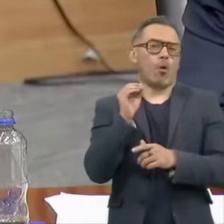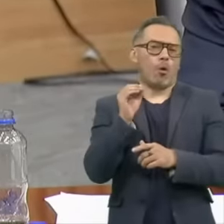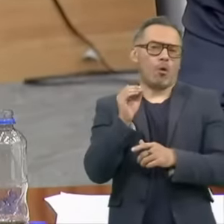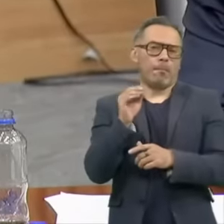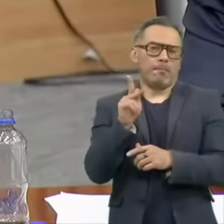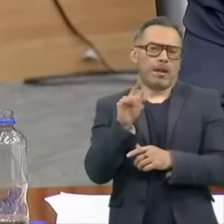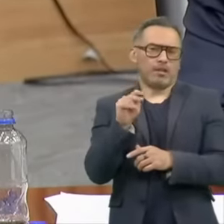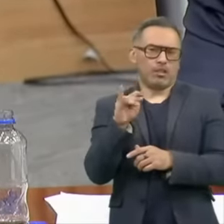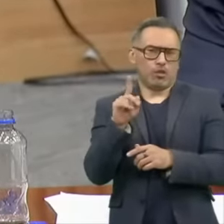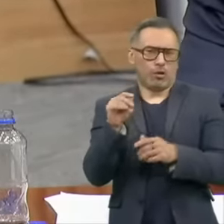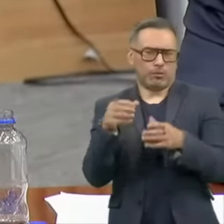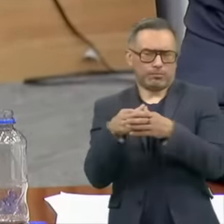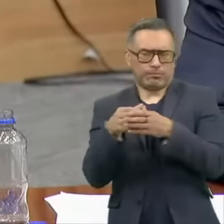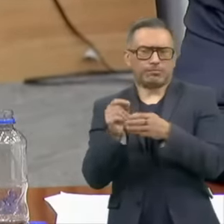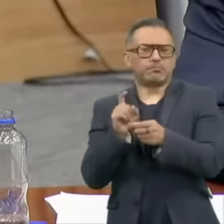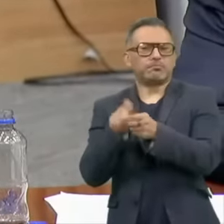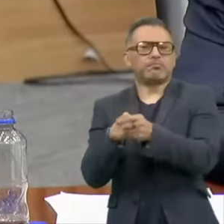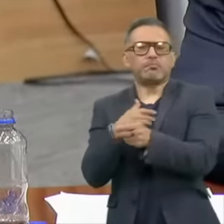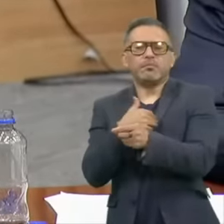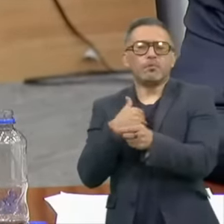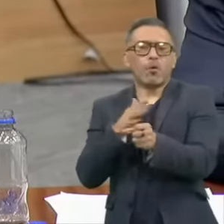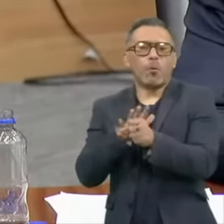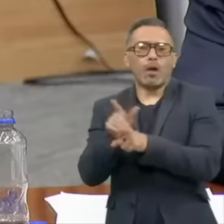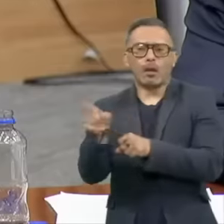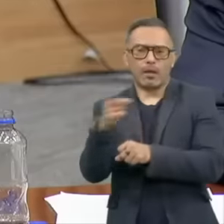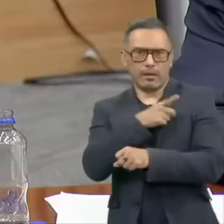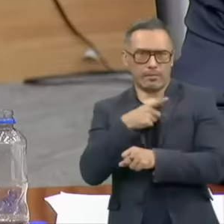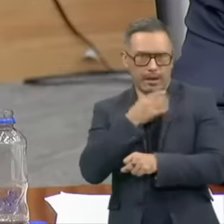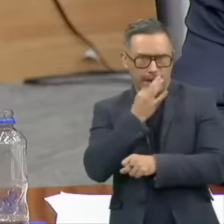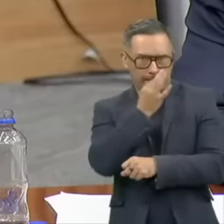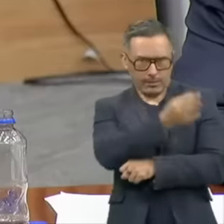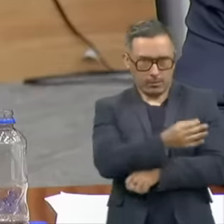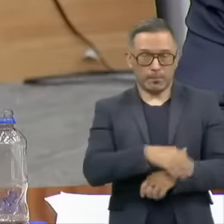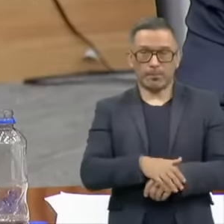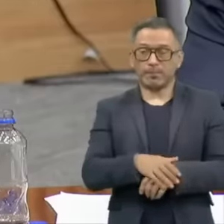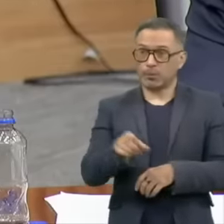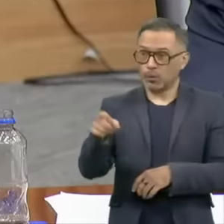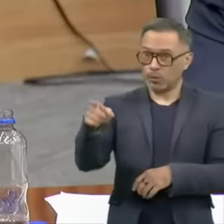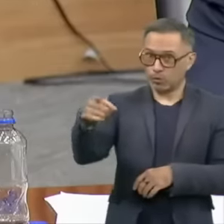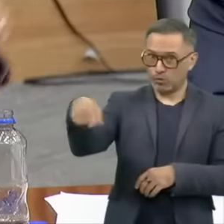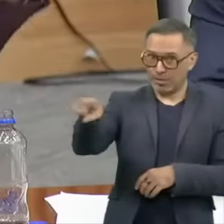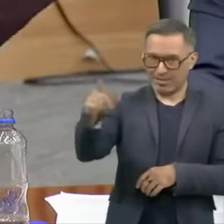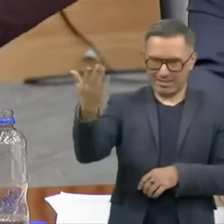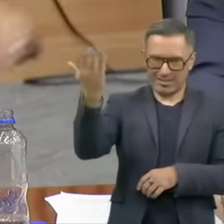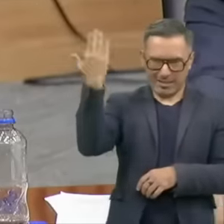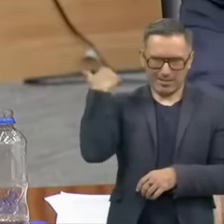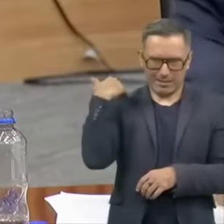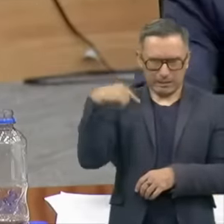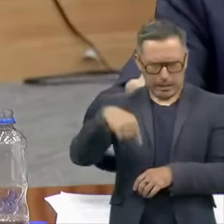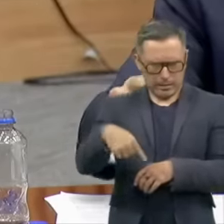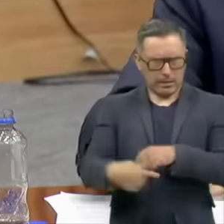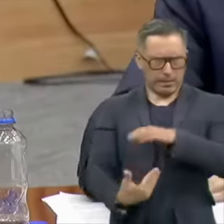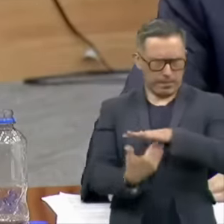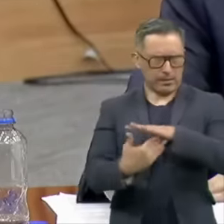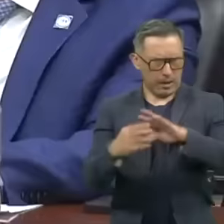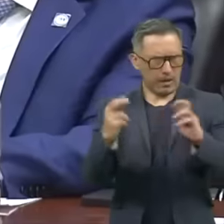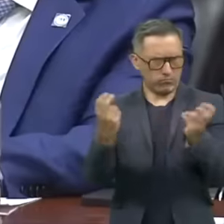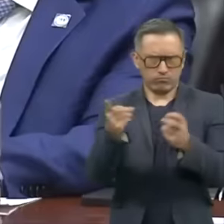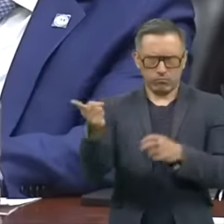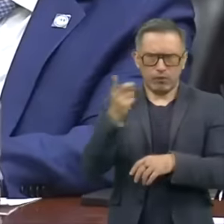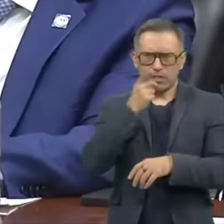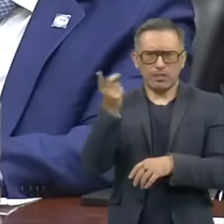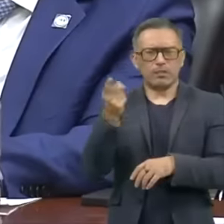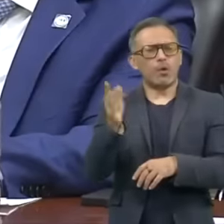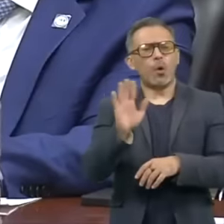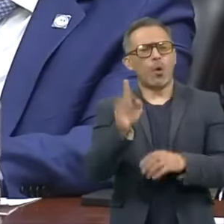quedarán comprendidos. Cuando ustedes dijeron aquí en la mesa respecto de su coalición, queremos